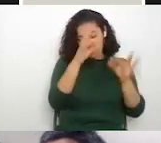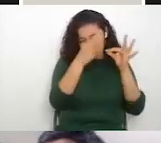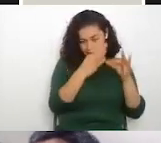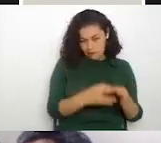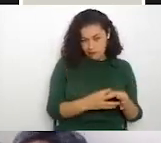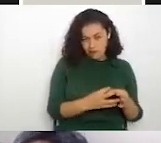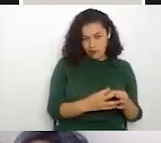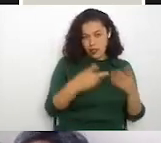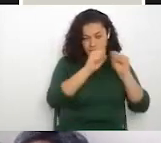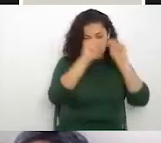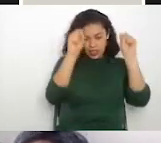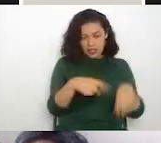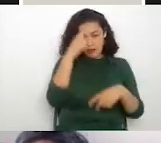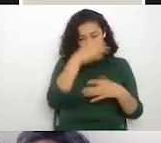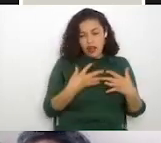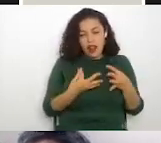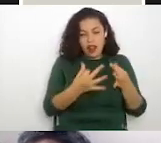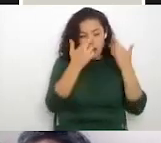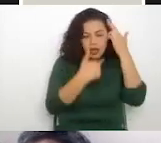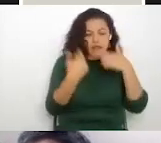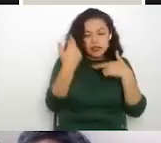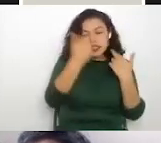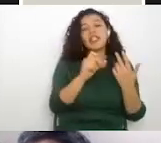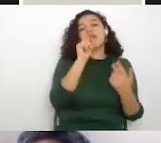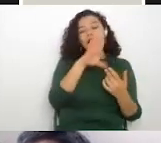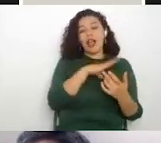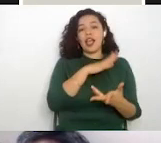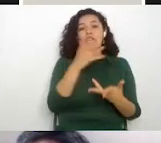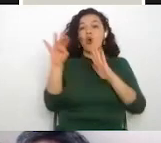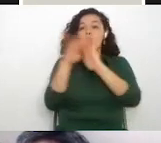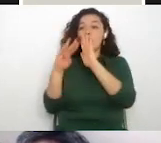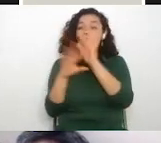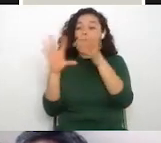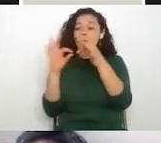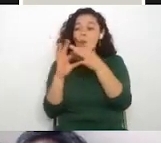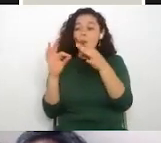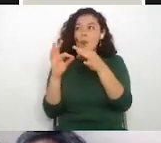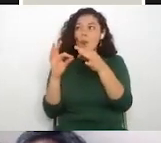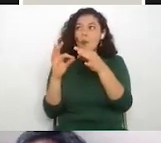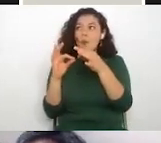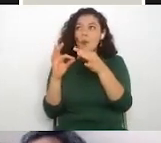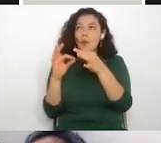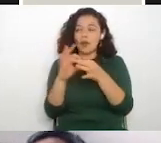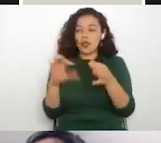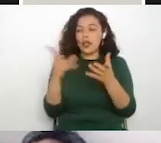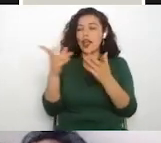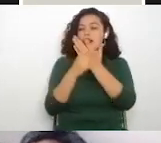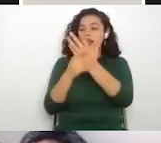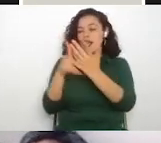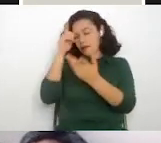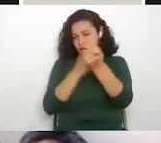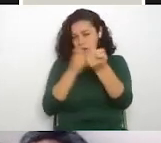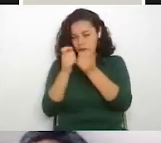dentro del sistema de gestión de calidad, pues puede incluso existir un procedimiento que establezca cómo se lleva a cabo el control de